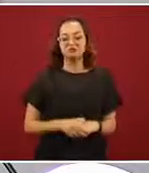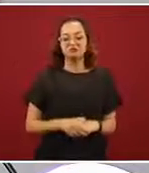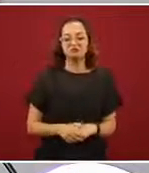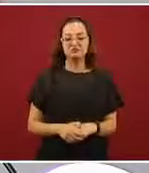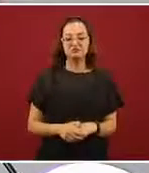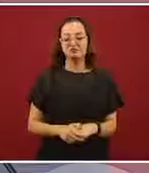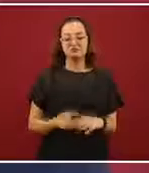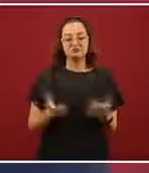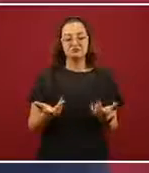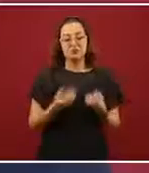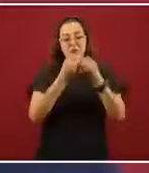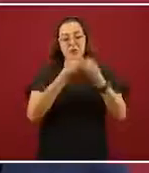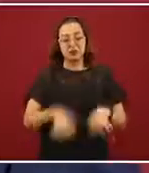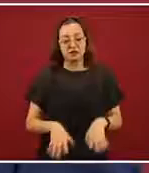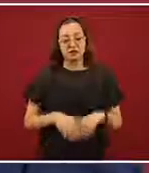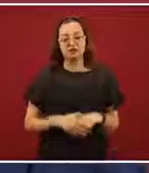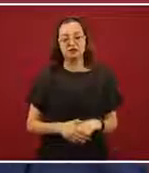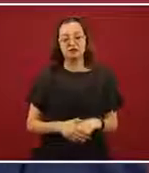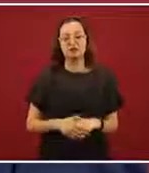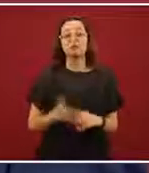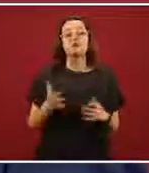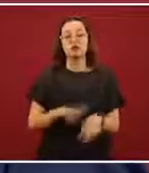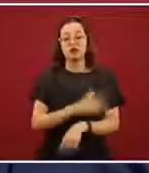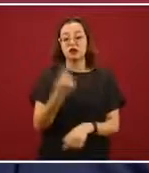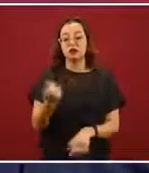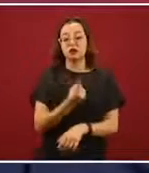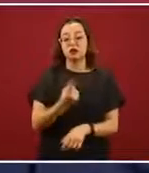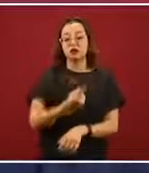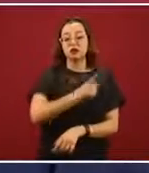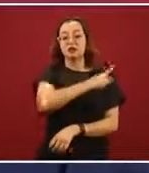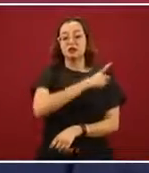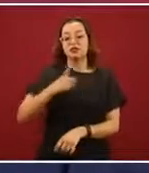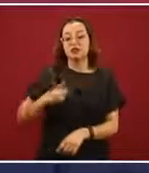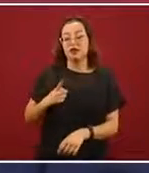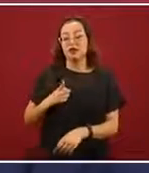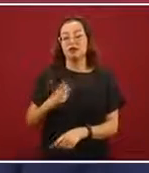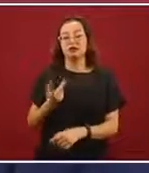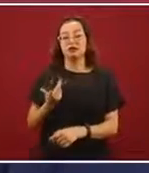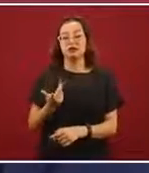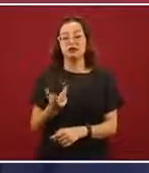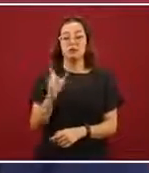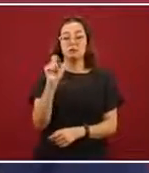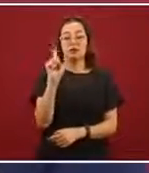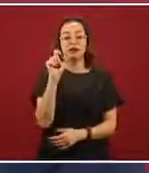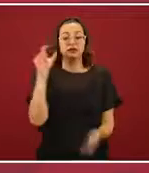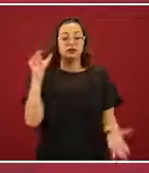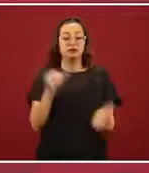México hasta que se pagara un crédito de